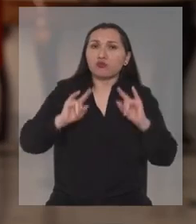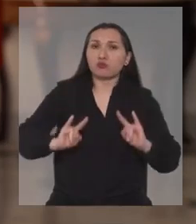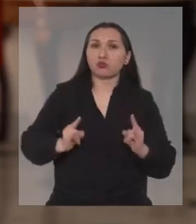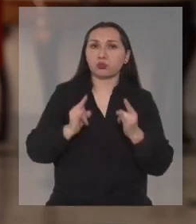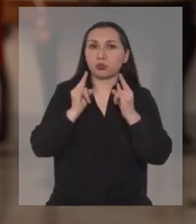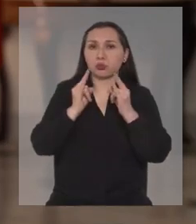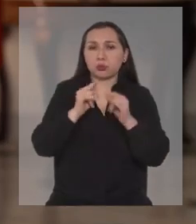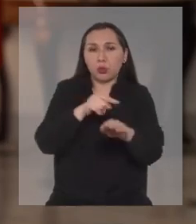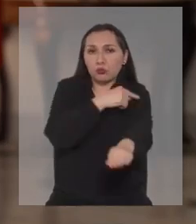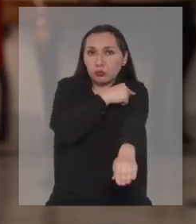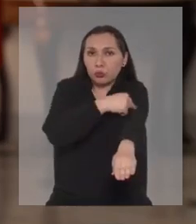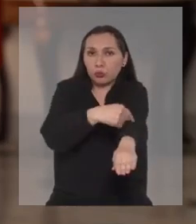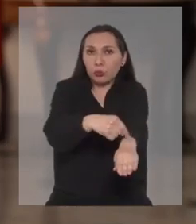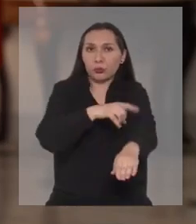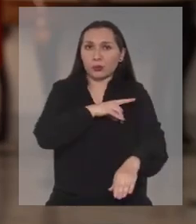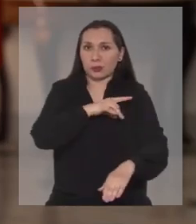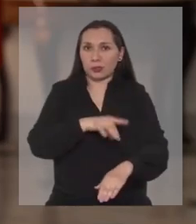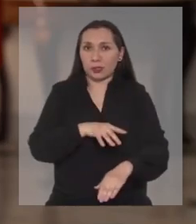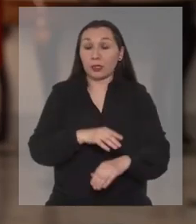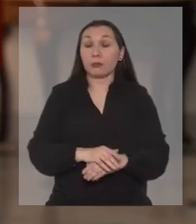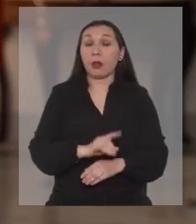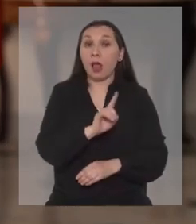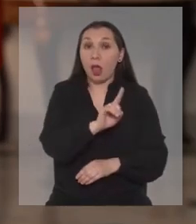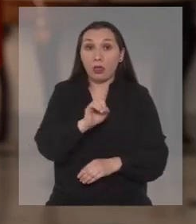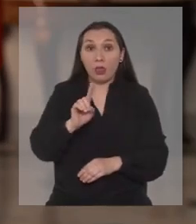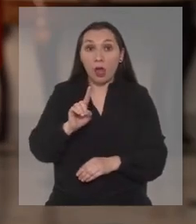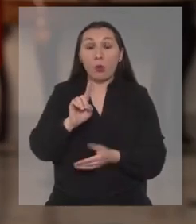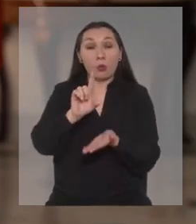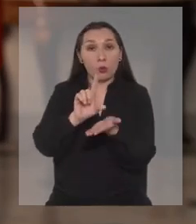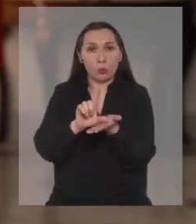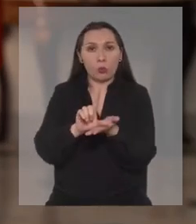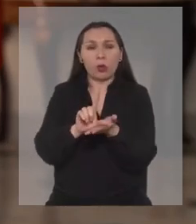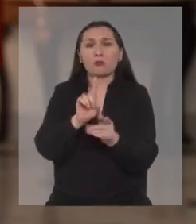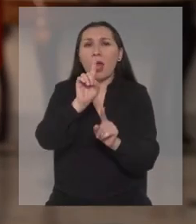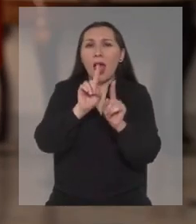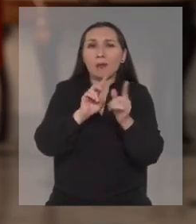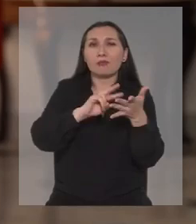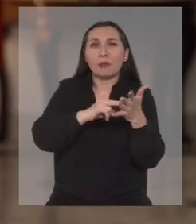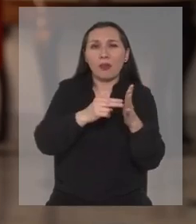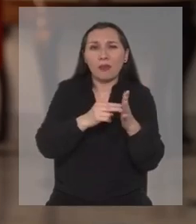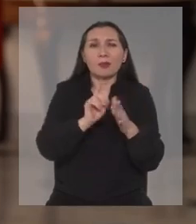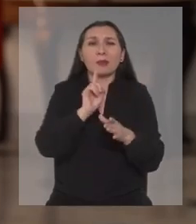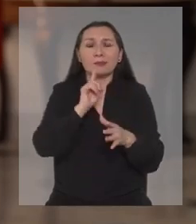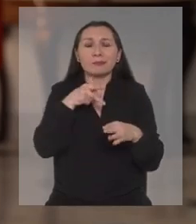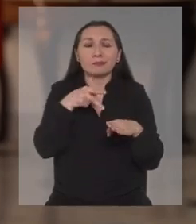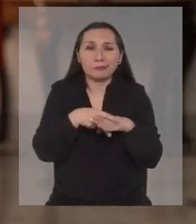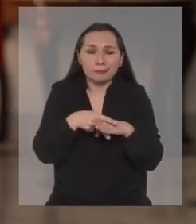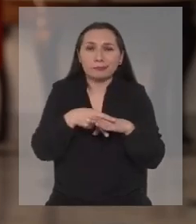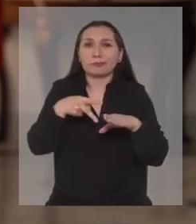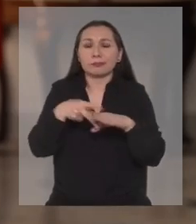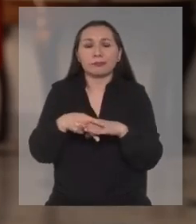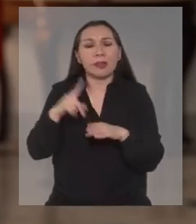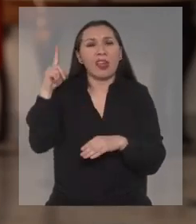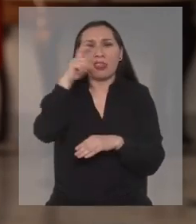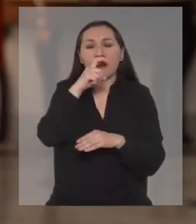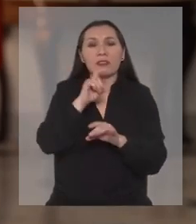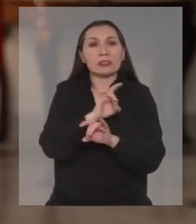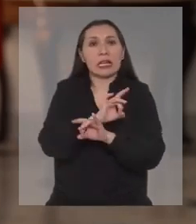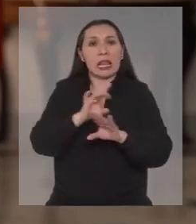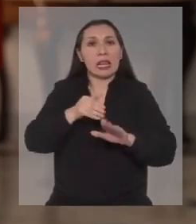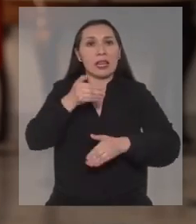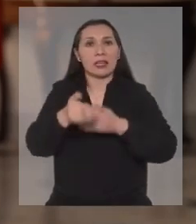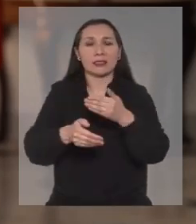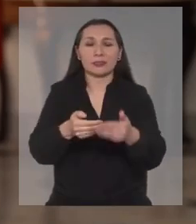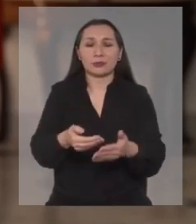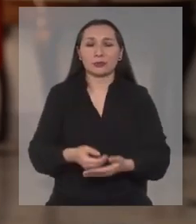proceso de construcción a lo largo y ancho de chile cada uno tiene algún tipo de problema alguna traba que ha dificultado